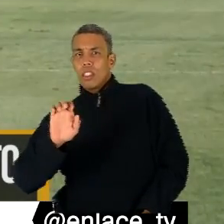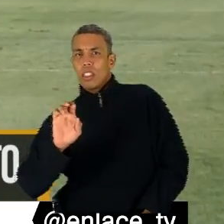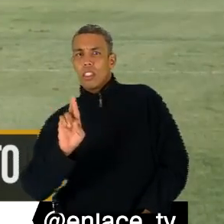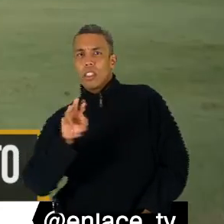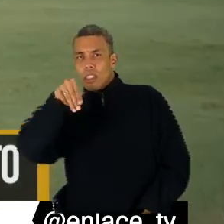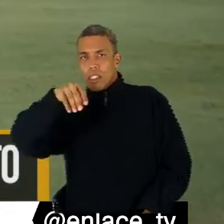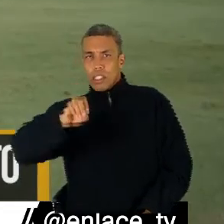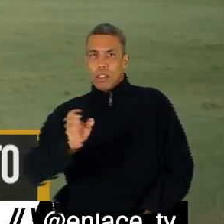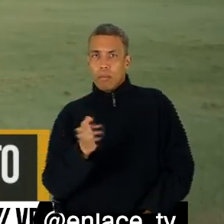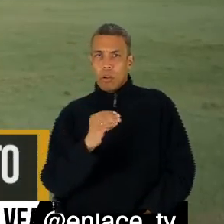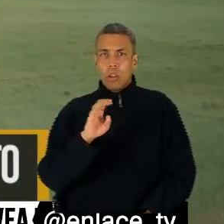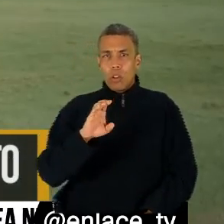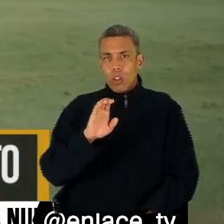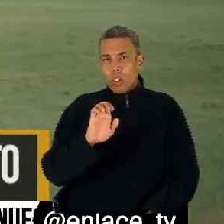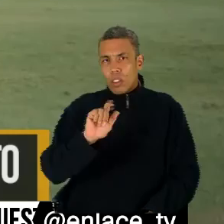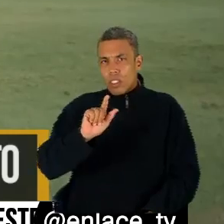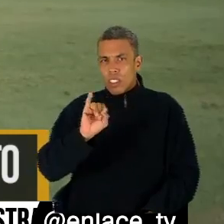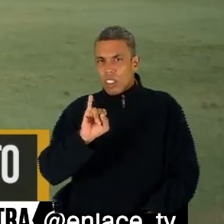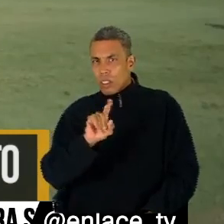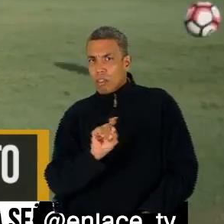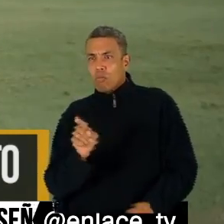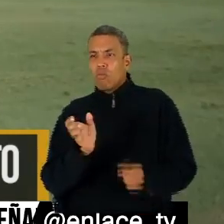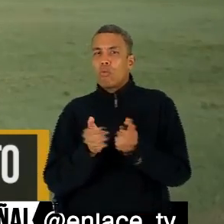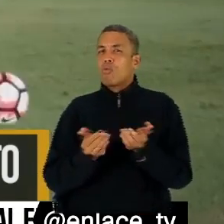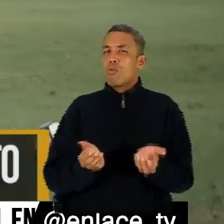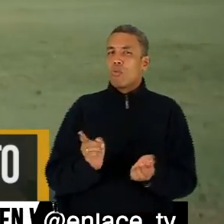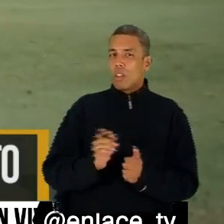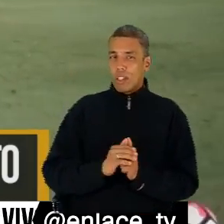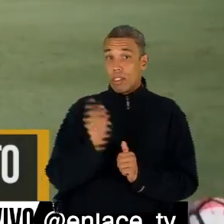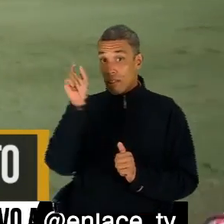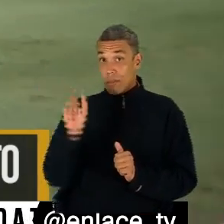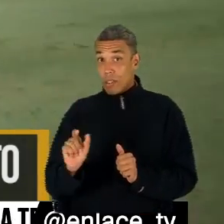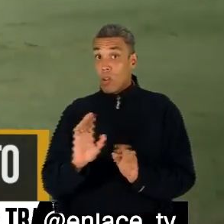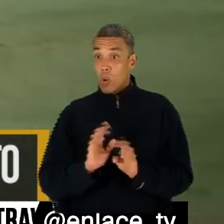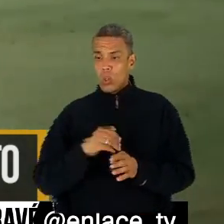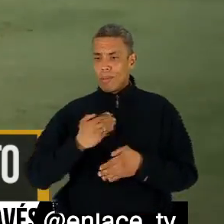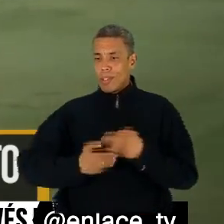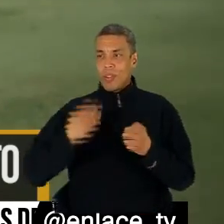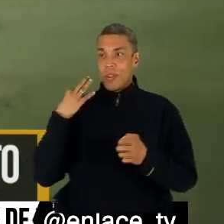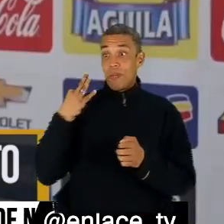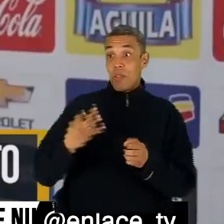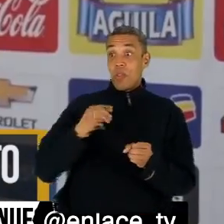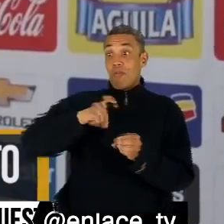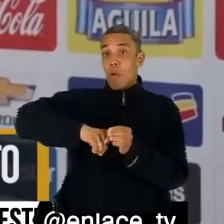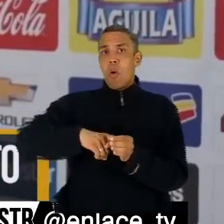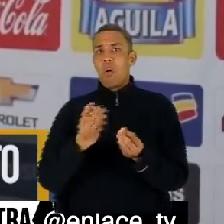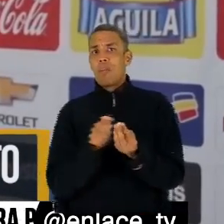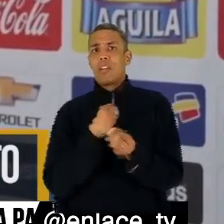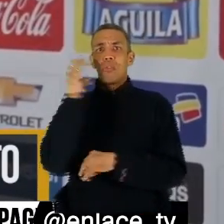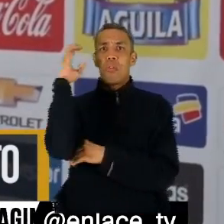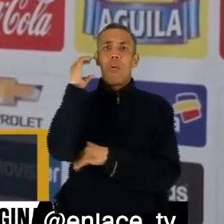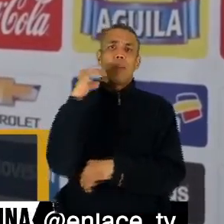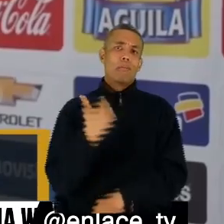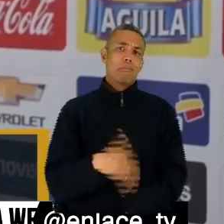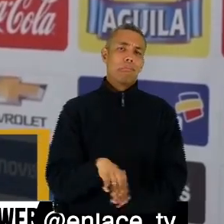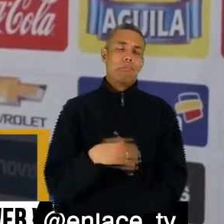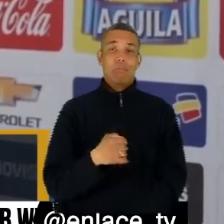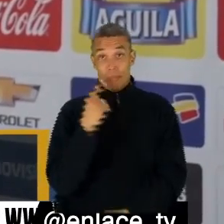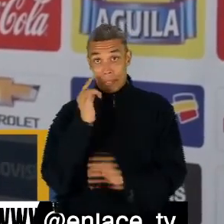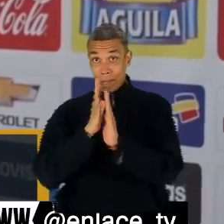América Estados Unidos 2016. No descarta que es un proceso que lo fortalecerá deportivamente. Ir creciendo partido tras